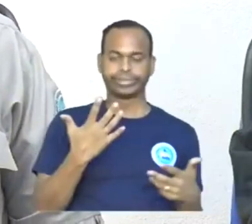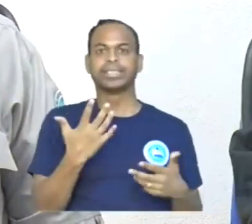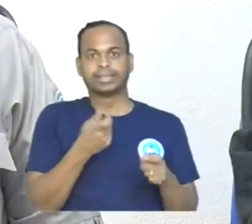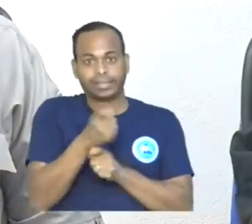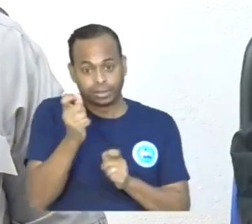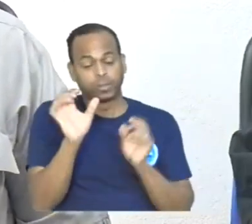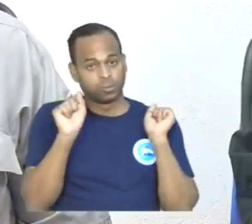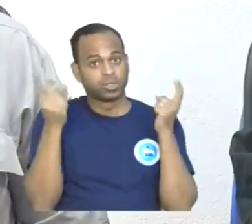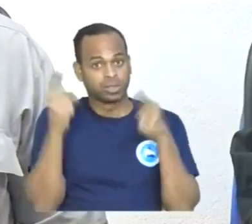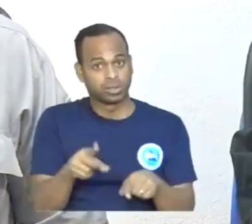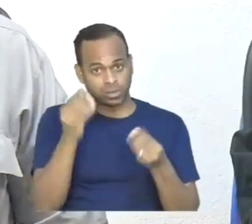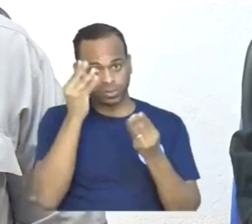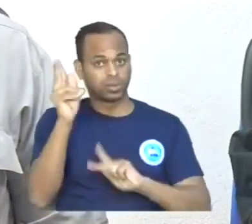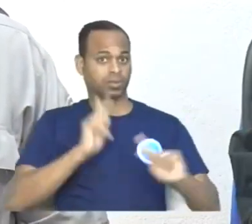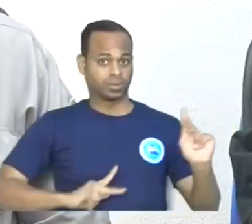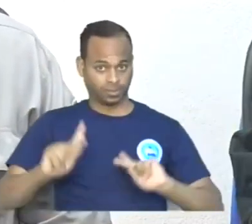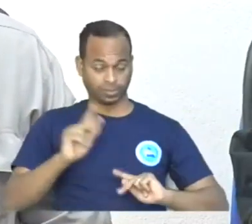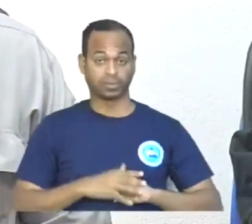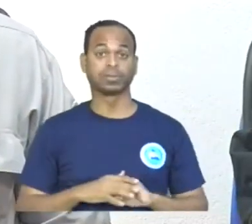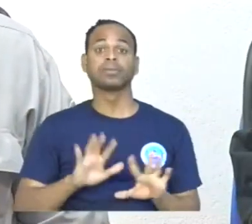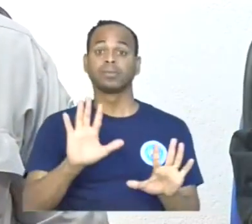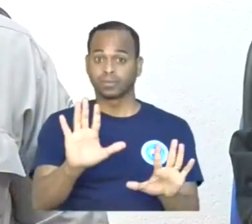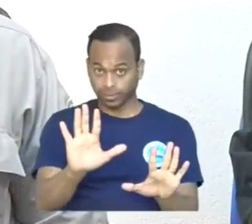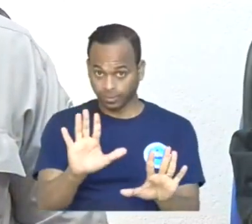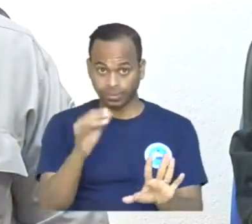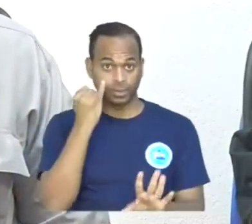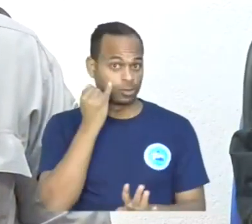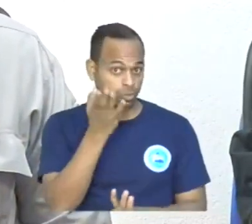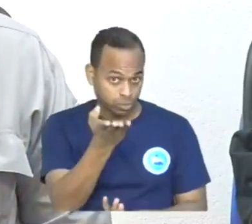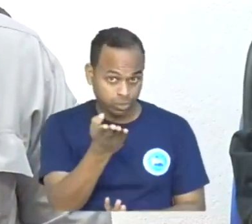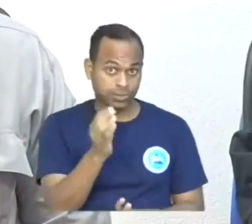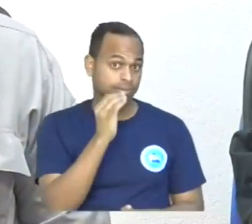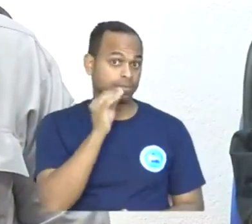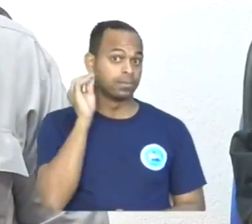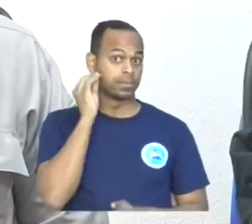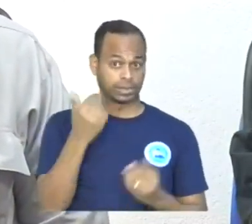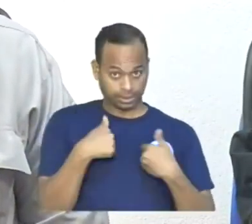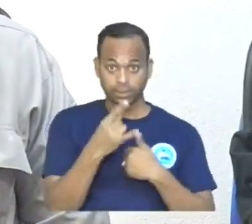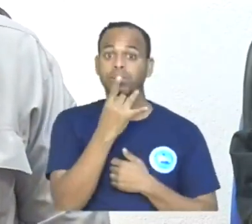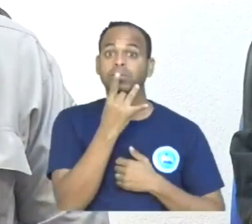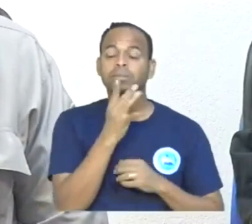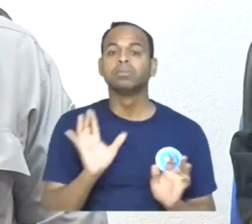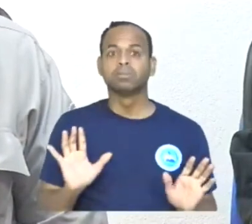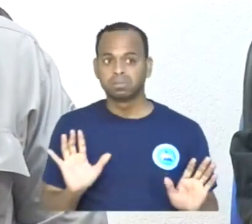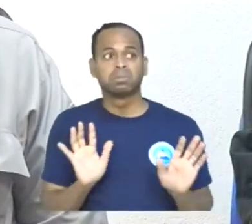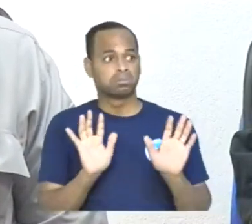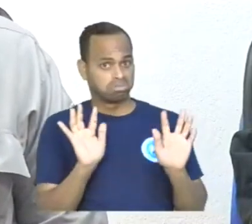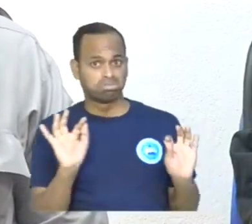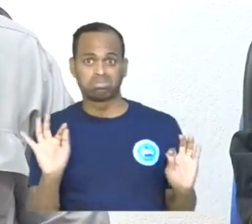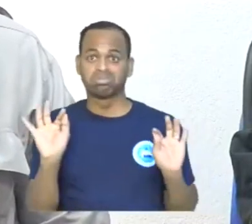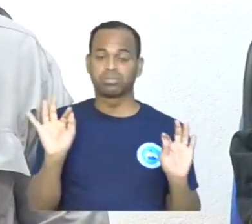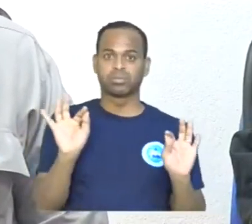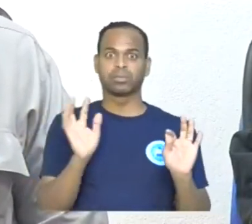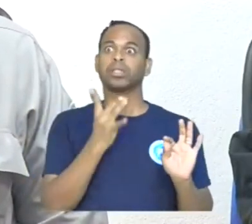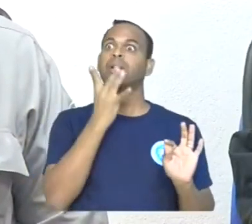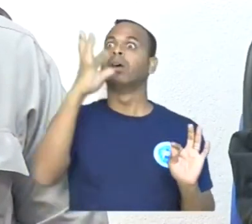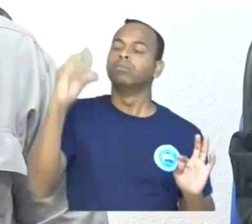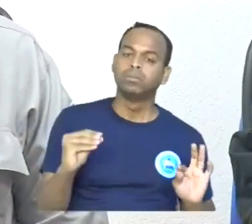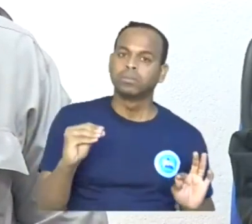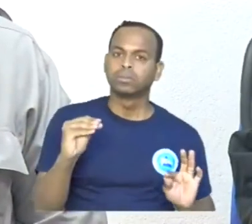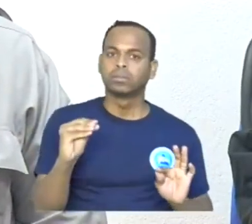pendiente y se lo puedan comunicar a la población. Si usted en su casa en estos momentos tiene energía y de repente se le